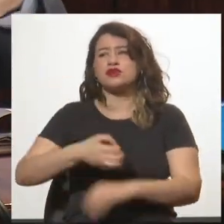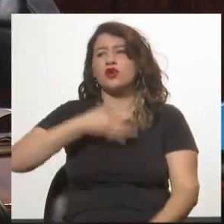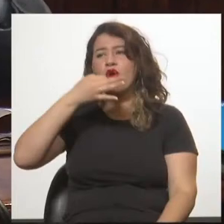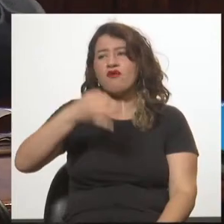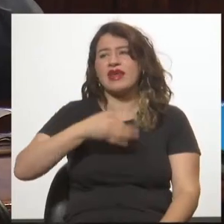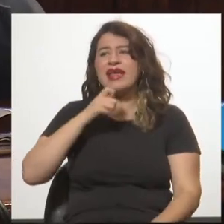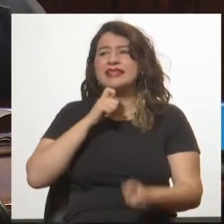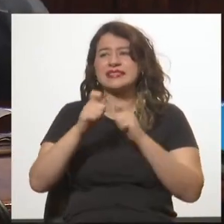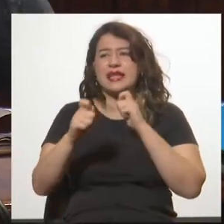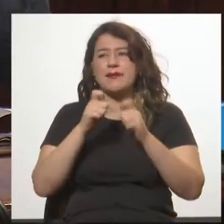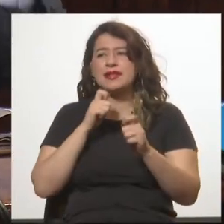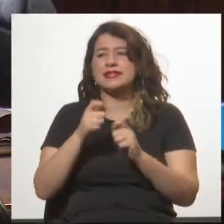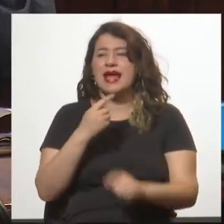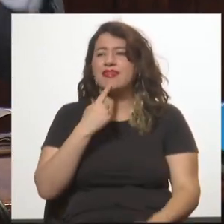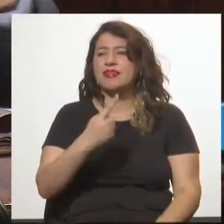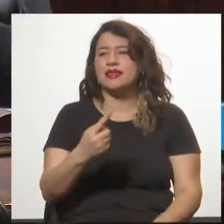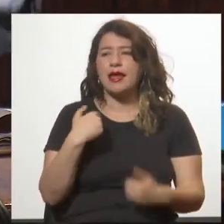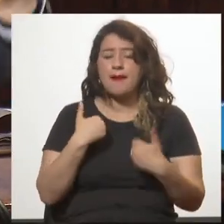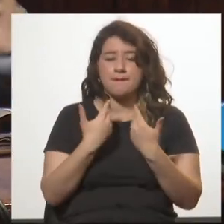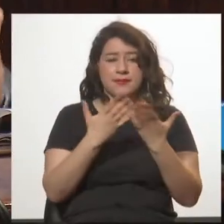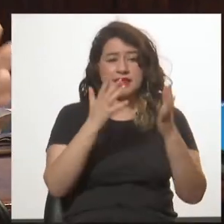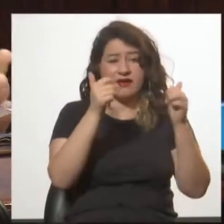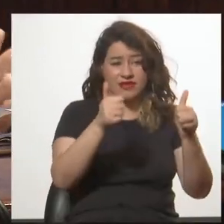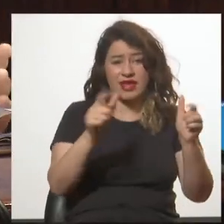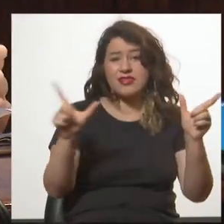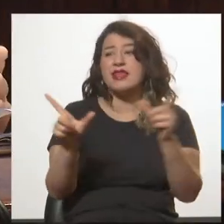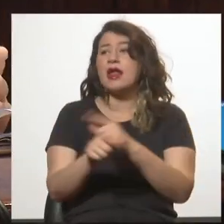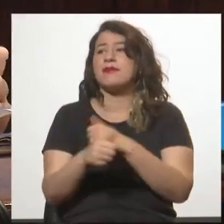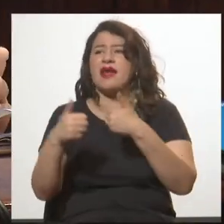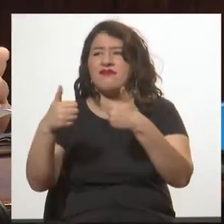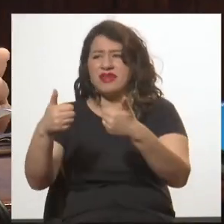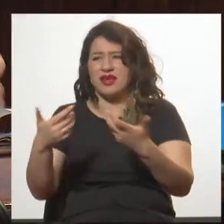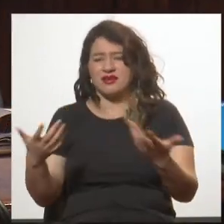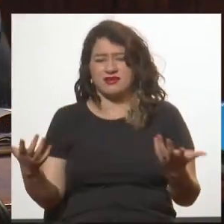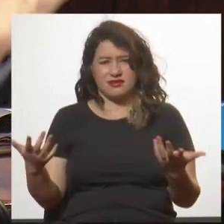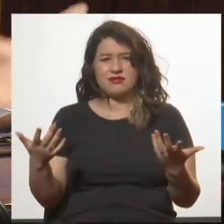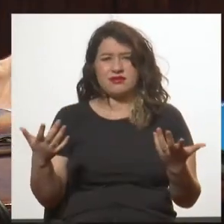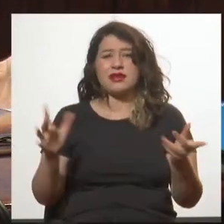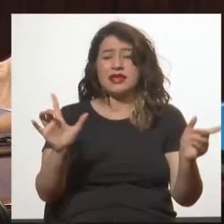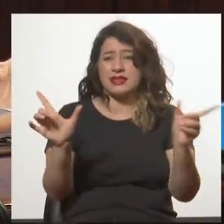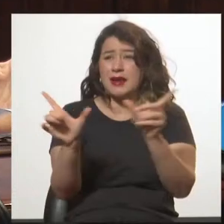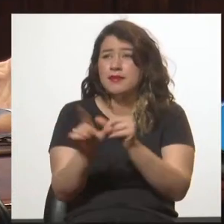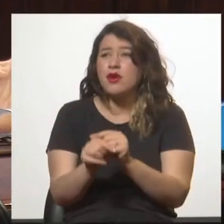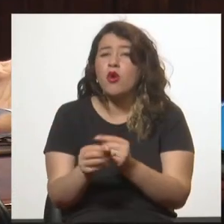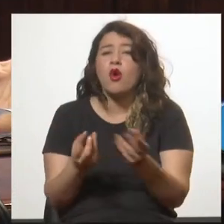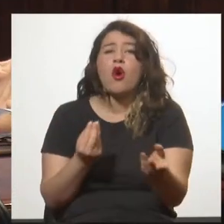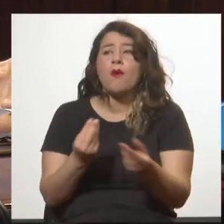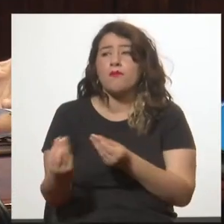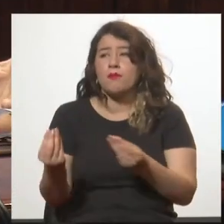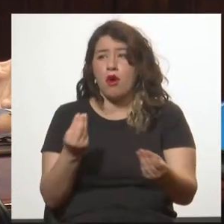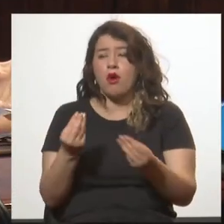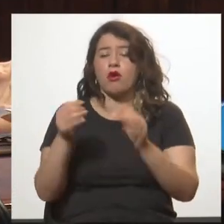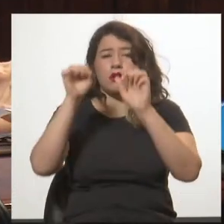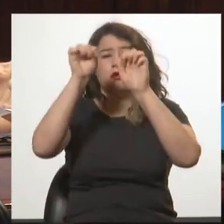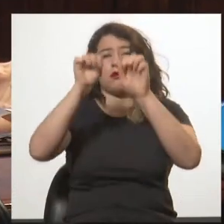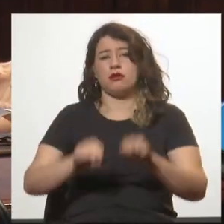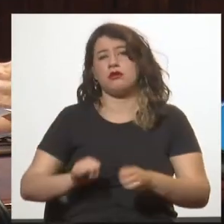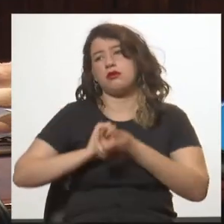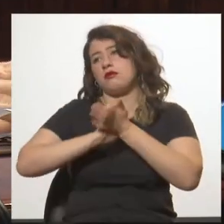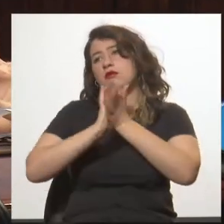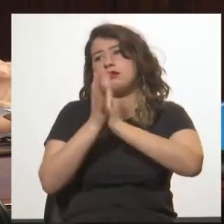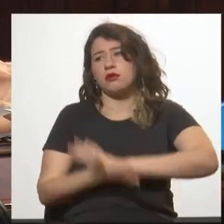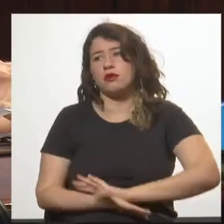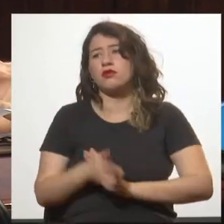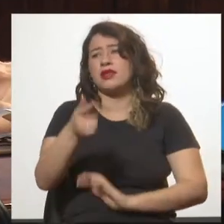prensa diciendo lo que comienza bien termina bien y termino en la disolución y liquidación de